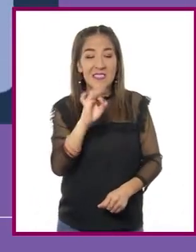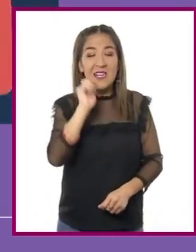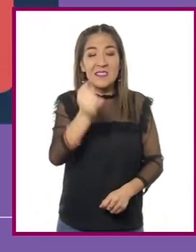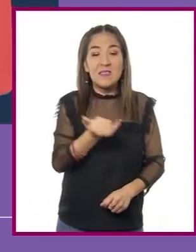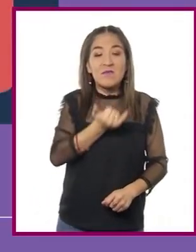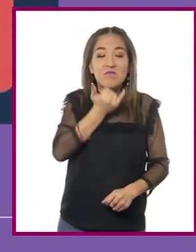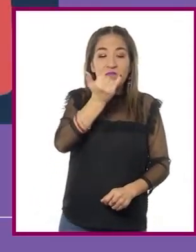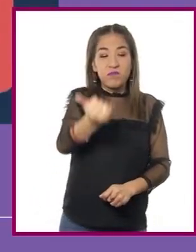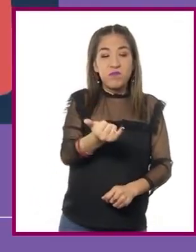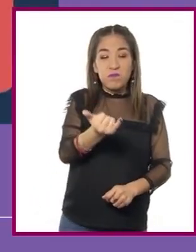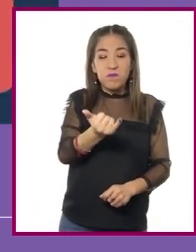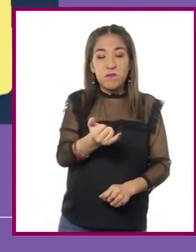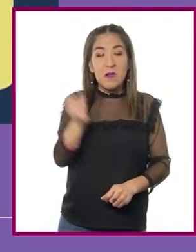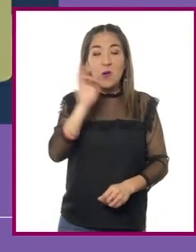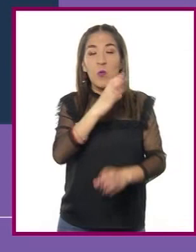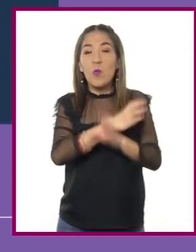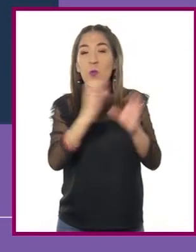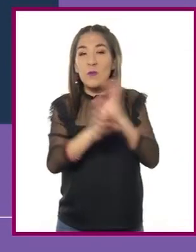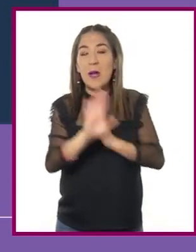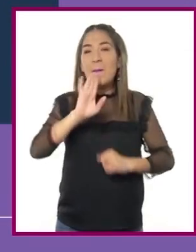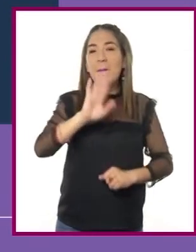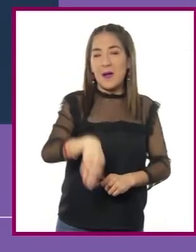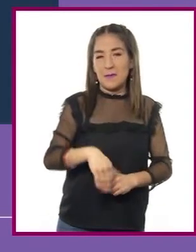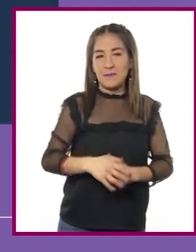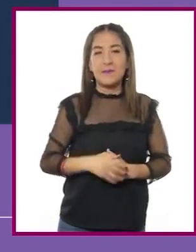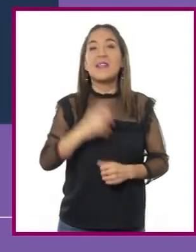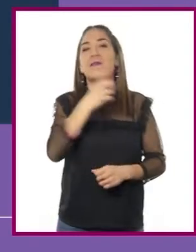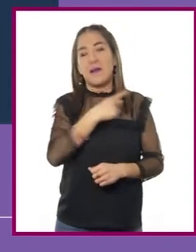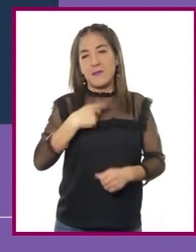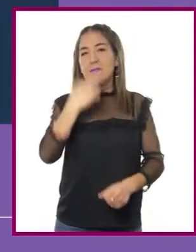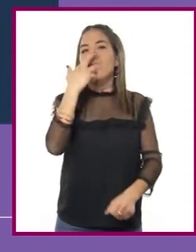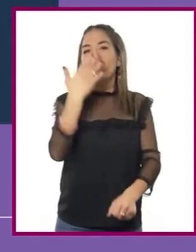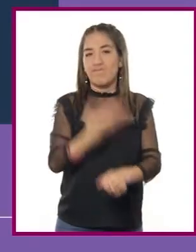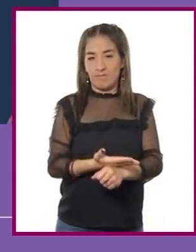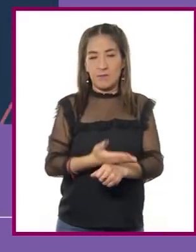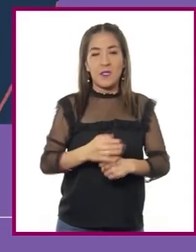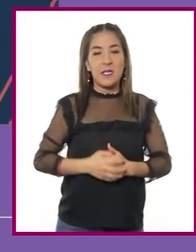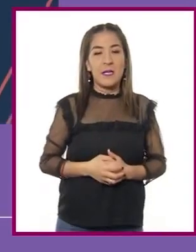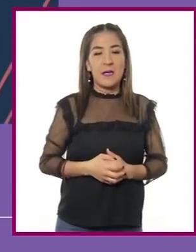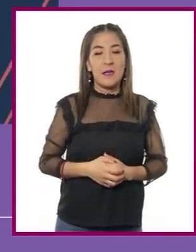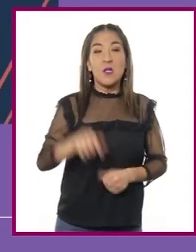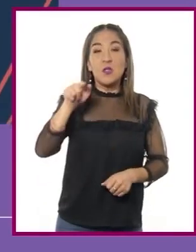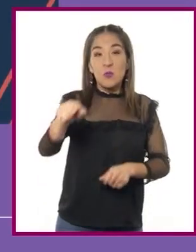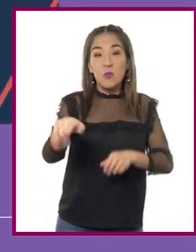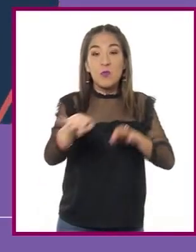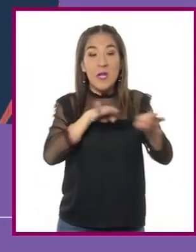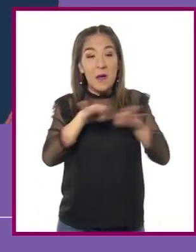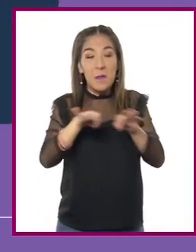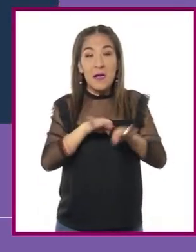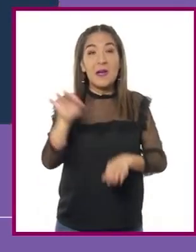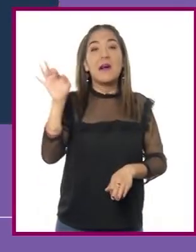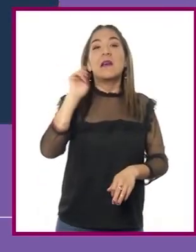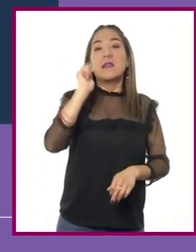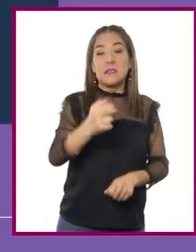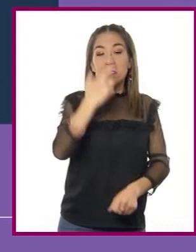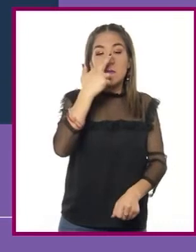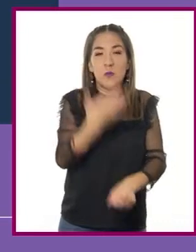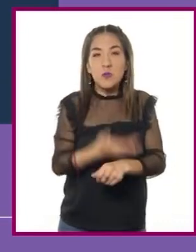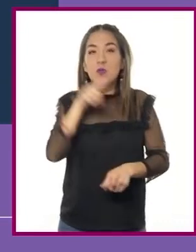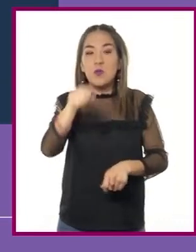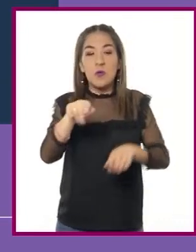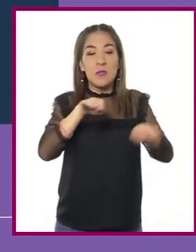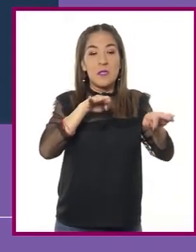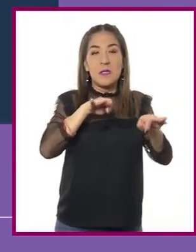en cosa o asunto determinado. Así, en desempeño de las responsabilidades de los